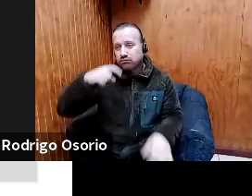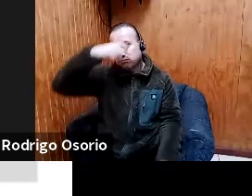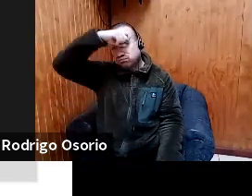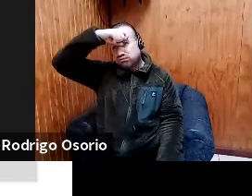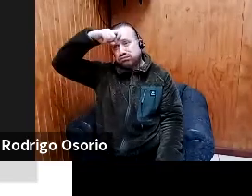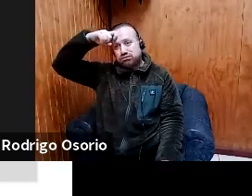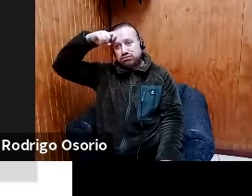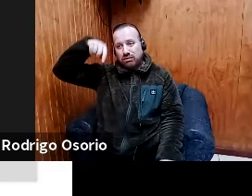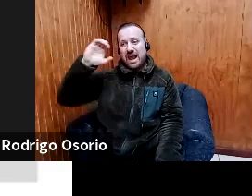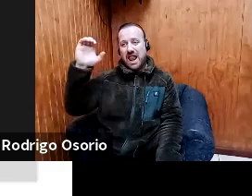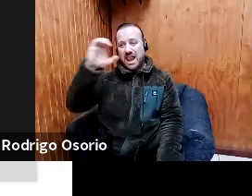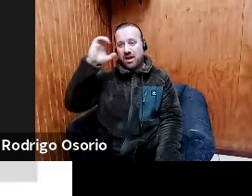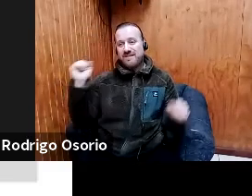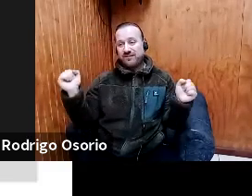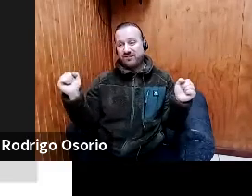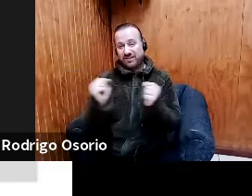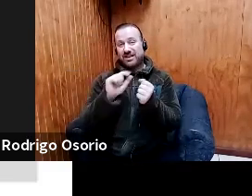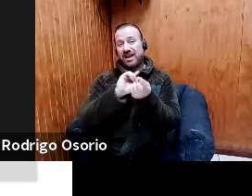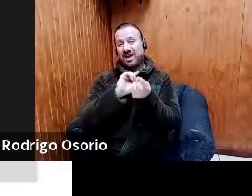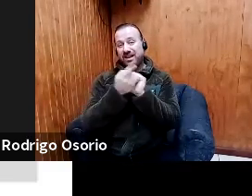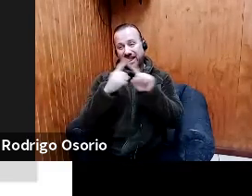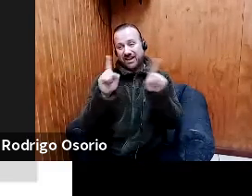invierno en el hemisferio sur,